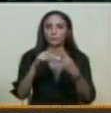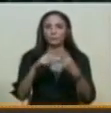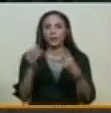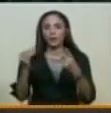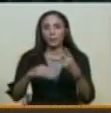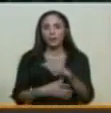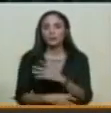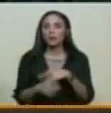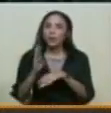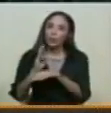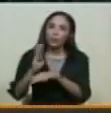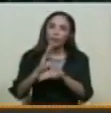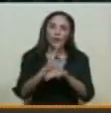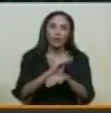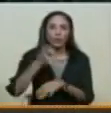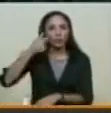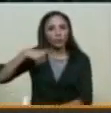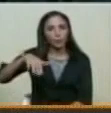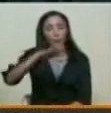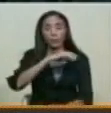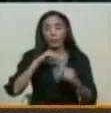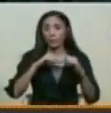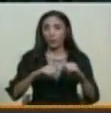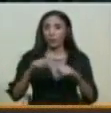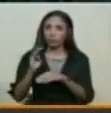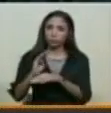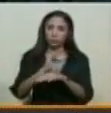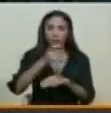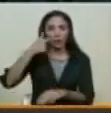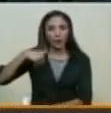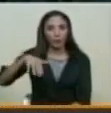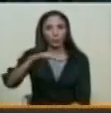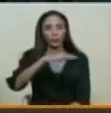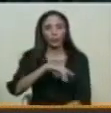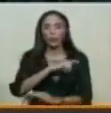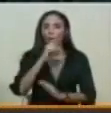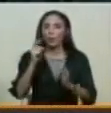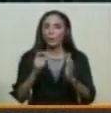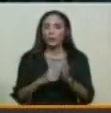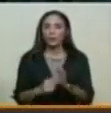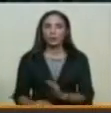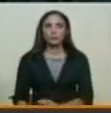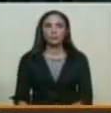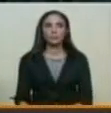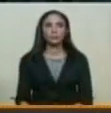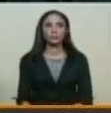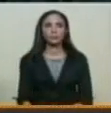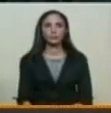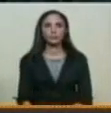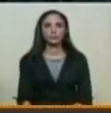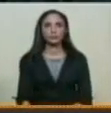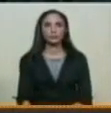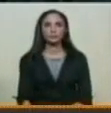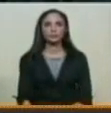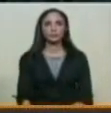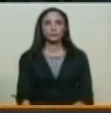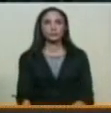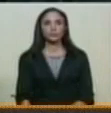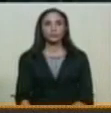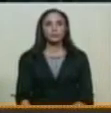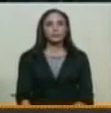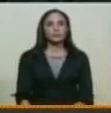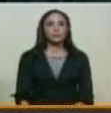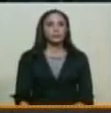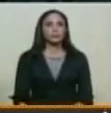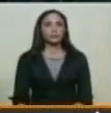la protección permanente, absoluta, completa del pueblo de Venezuela y una